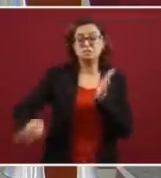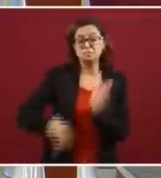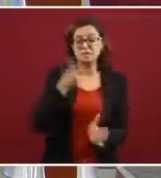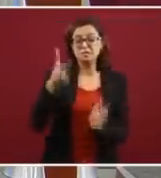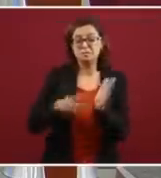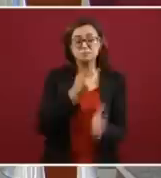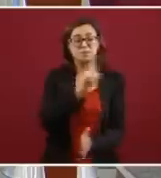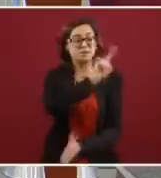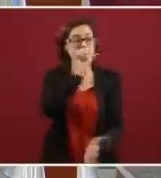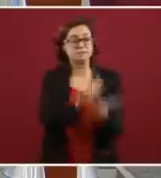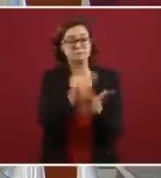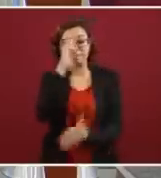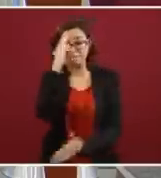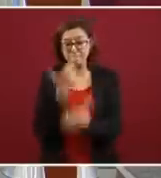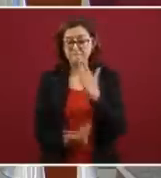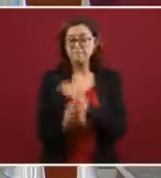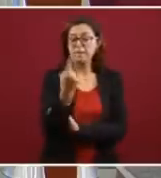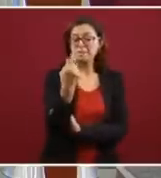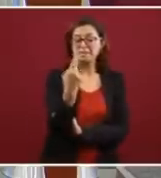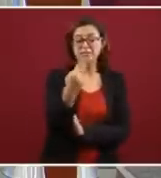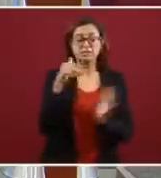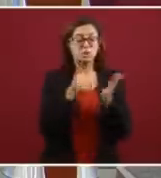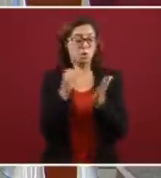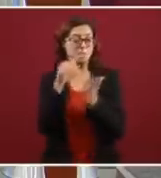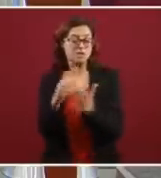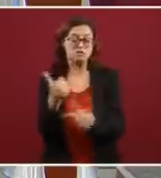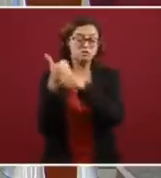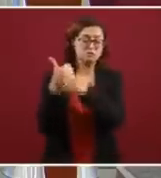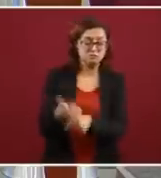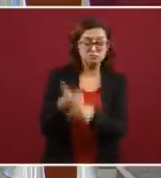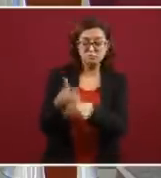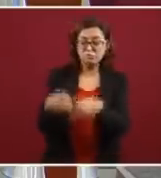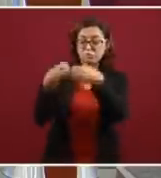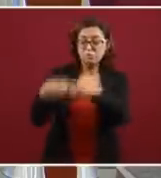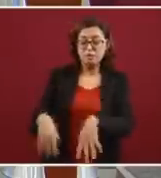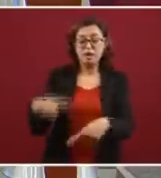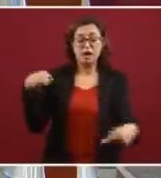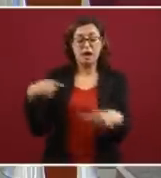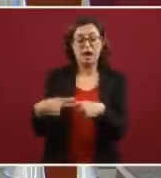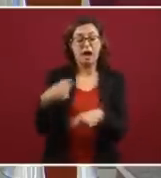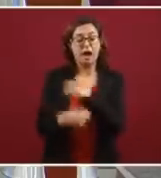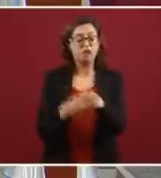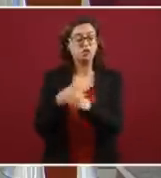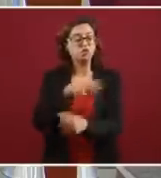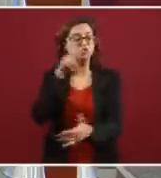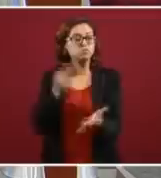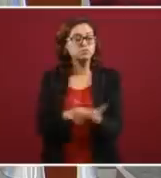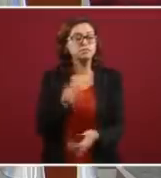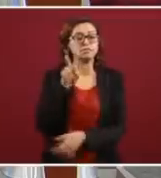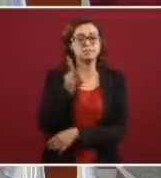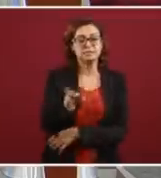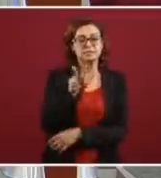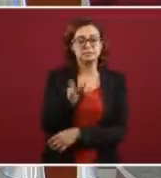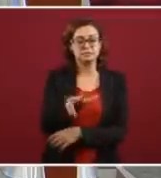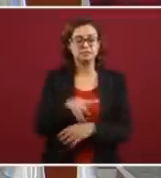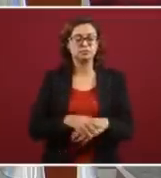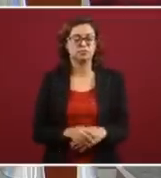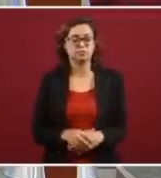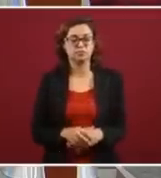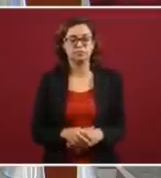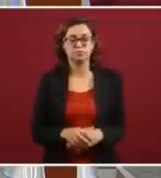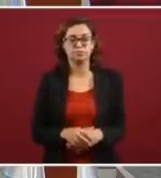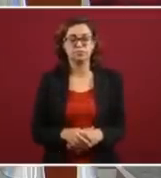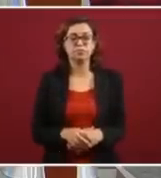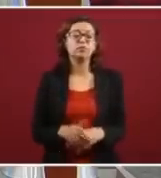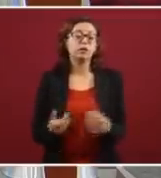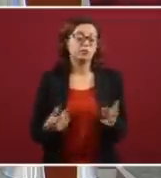casi 25 millones de víctimas solo durante 2018. Los datos son de